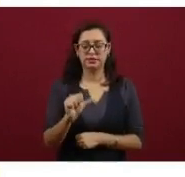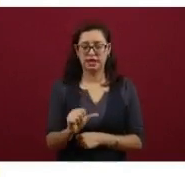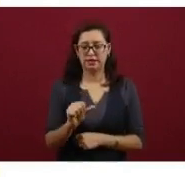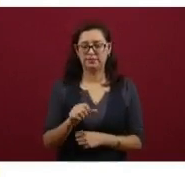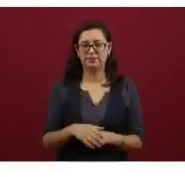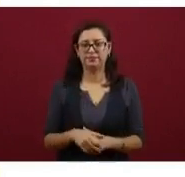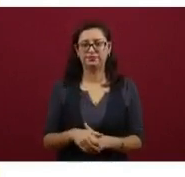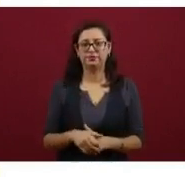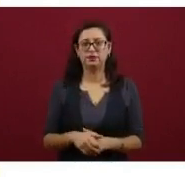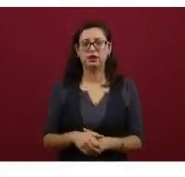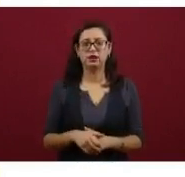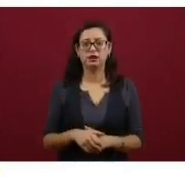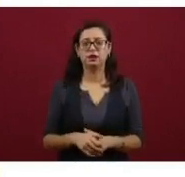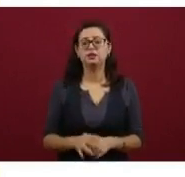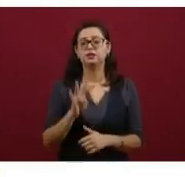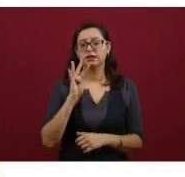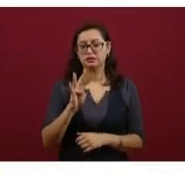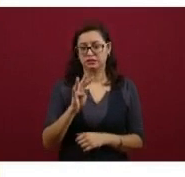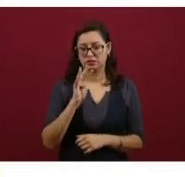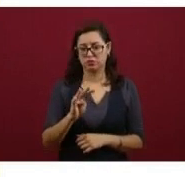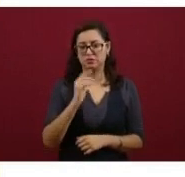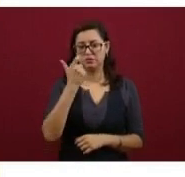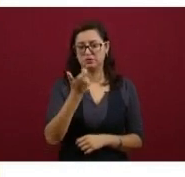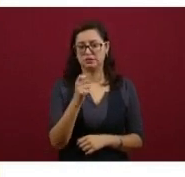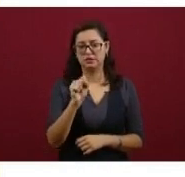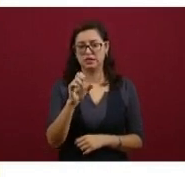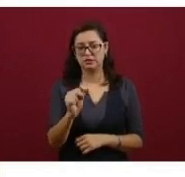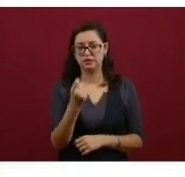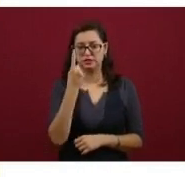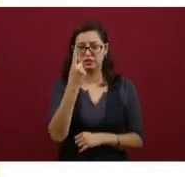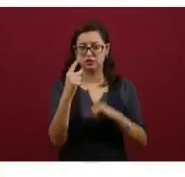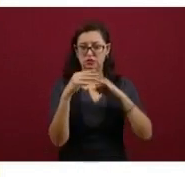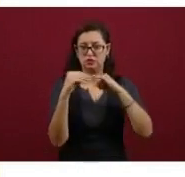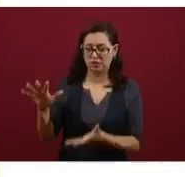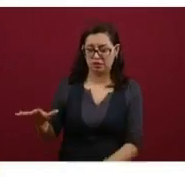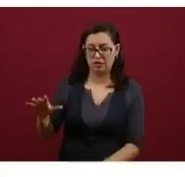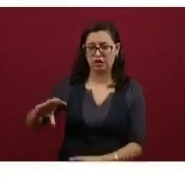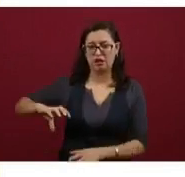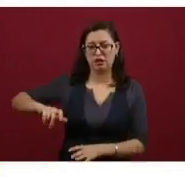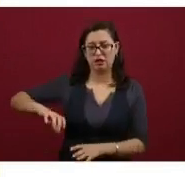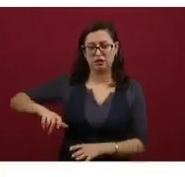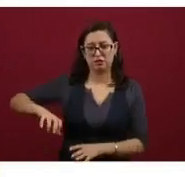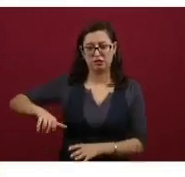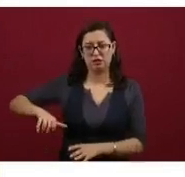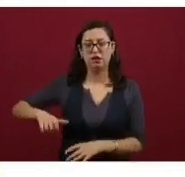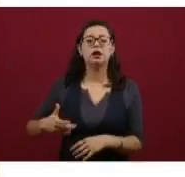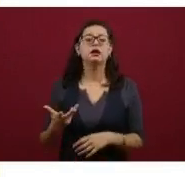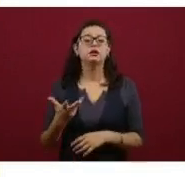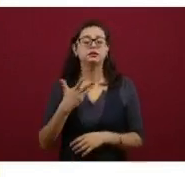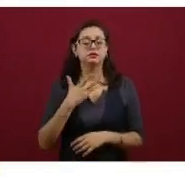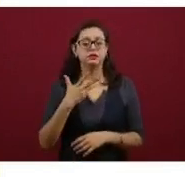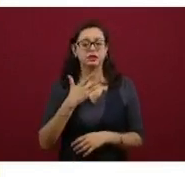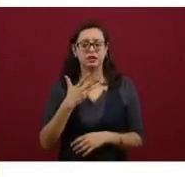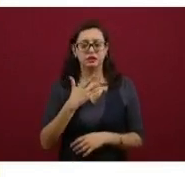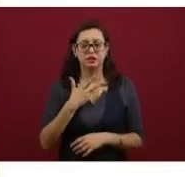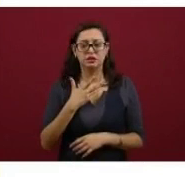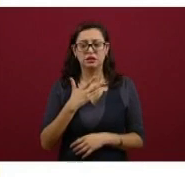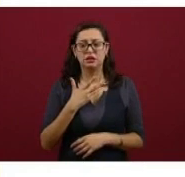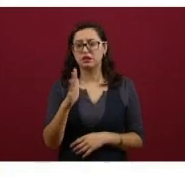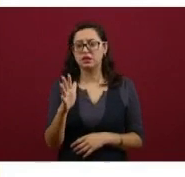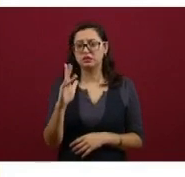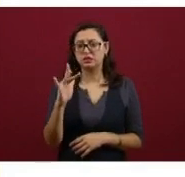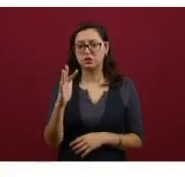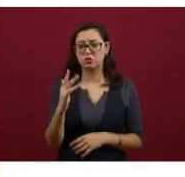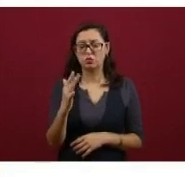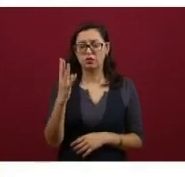a 19 pesos con 61 centavos el kilo para los cilindros y tiene un precio de 10.59 por